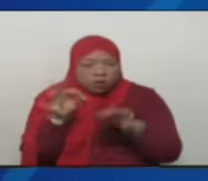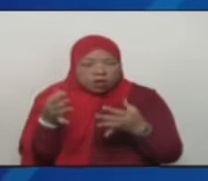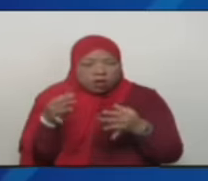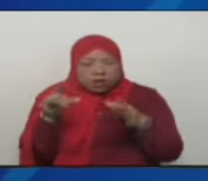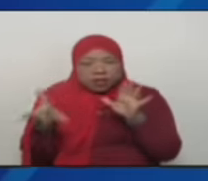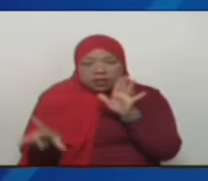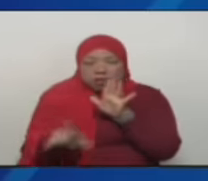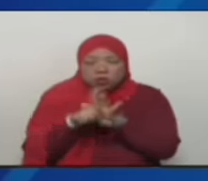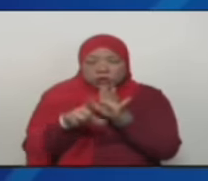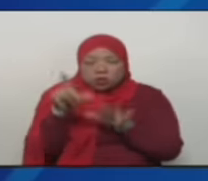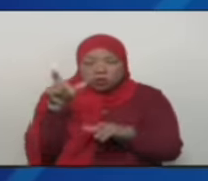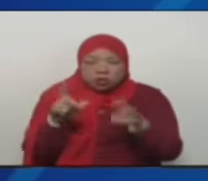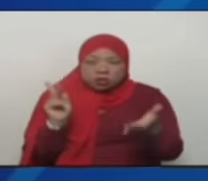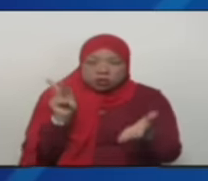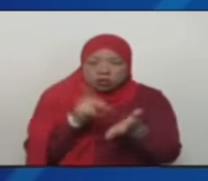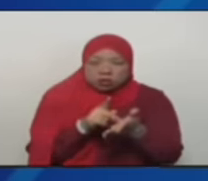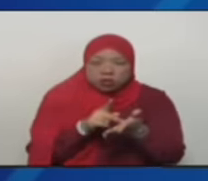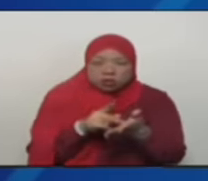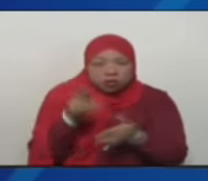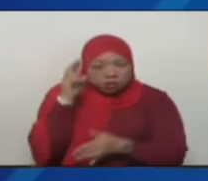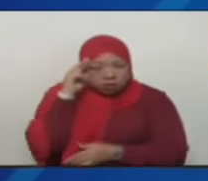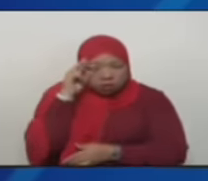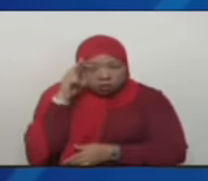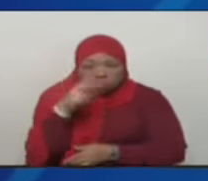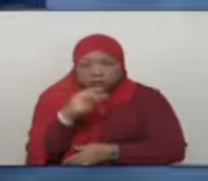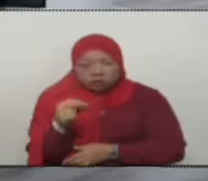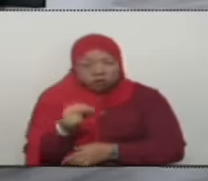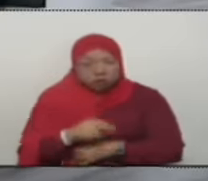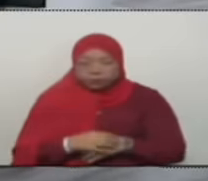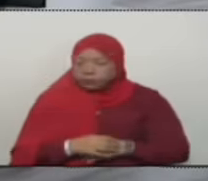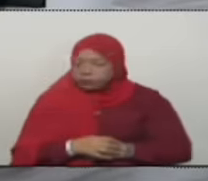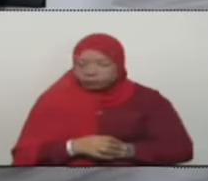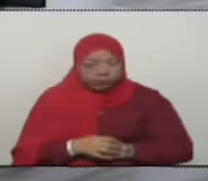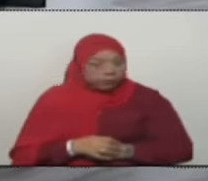Decreta que el que no fue tiene la razón.